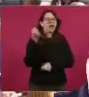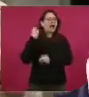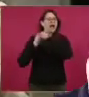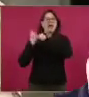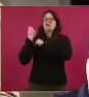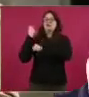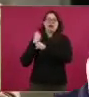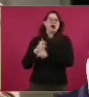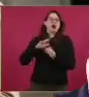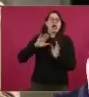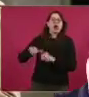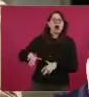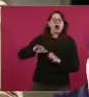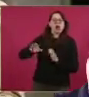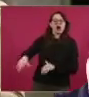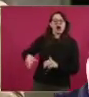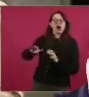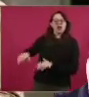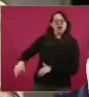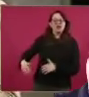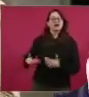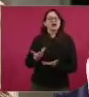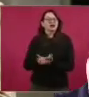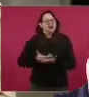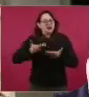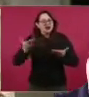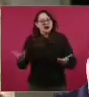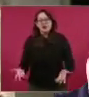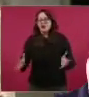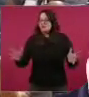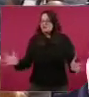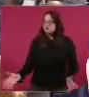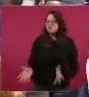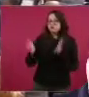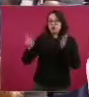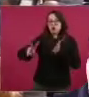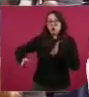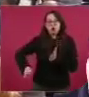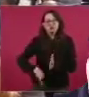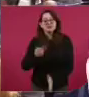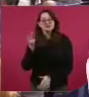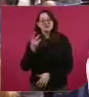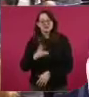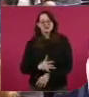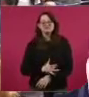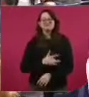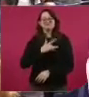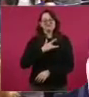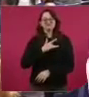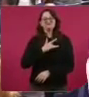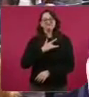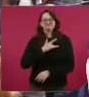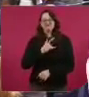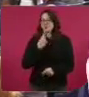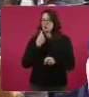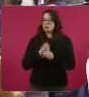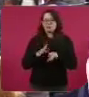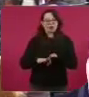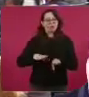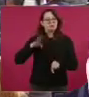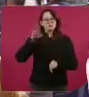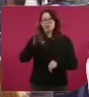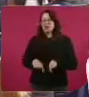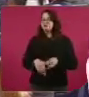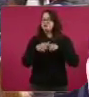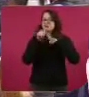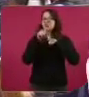que sigue brindando talento y que tu mano ha sido muy importante, y estoy segura de que esto solamente será el primer paso. Las